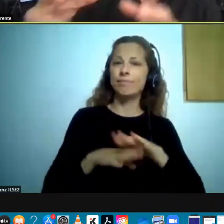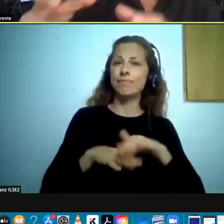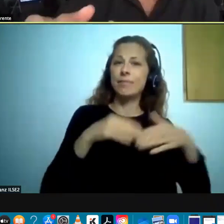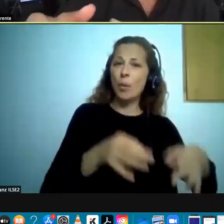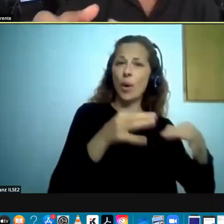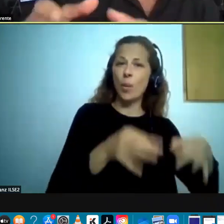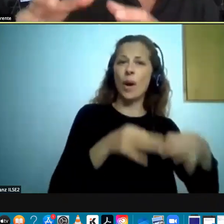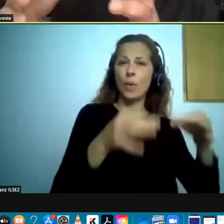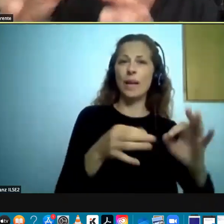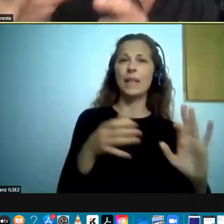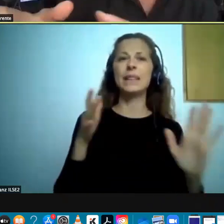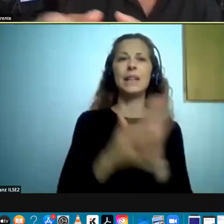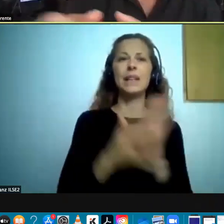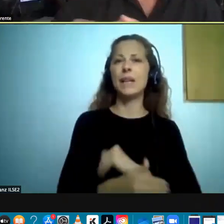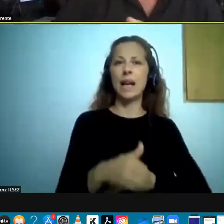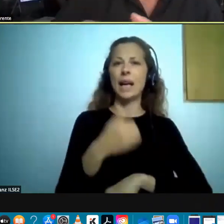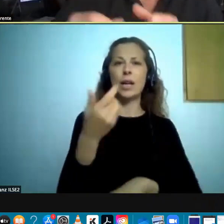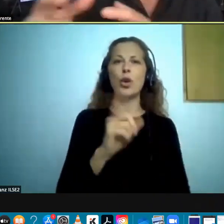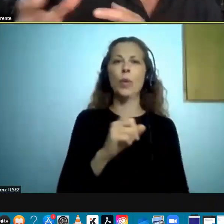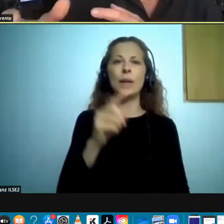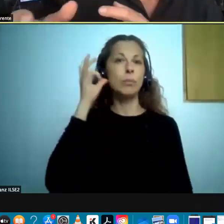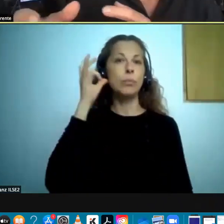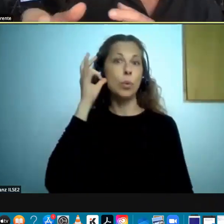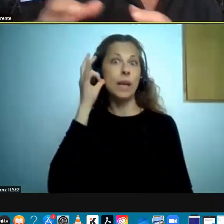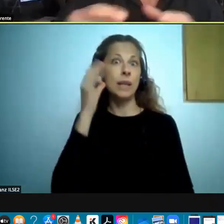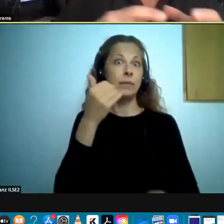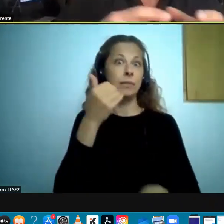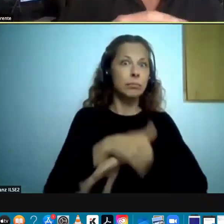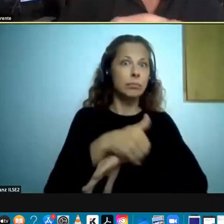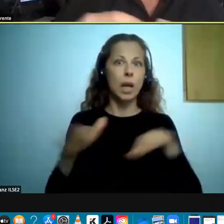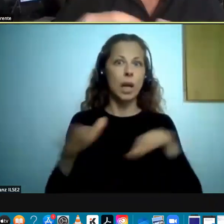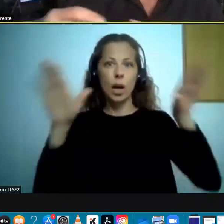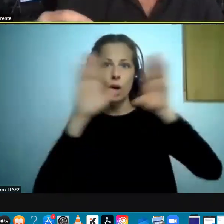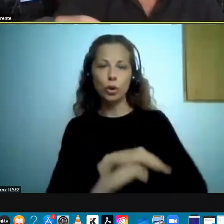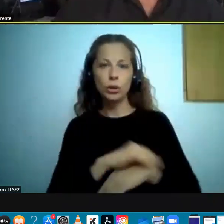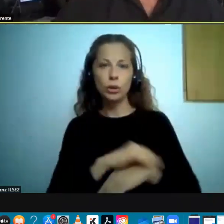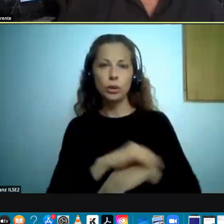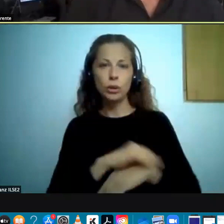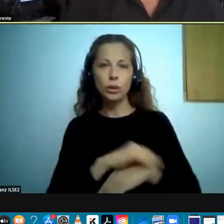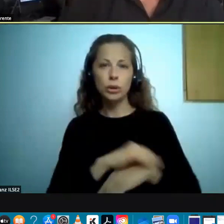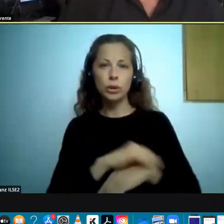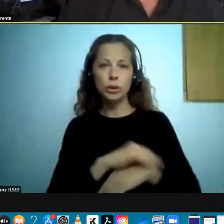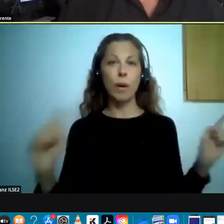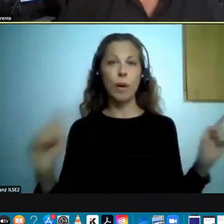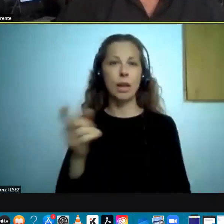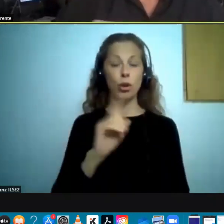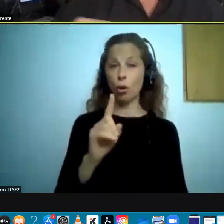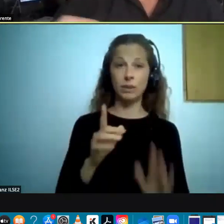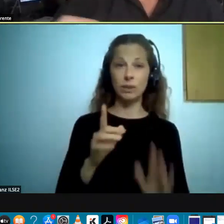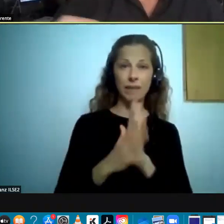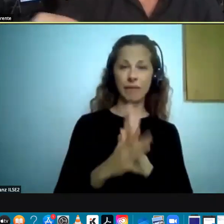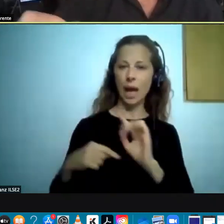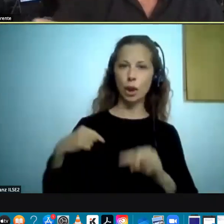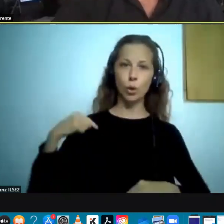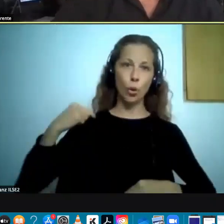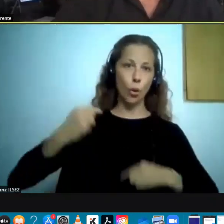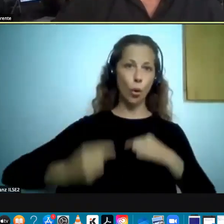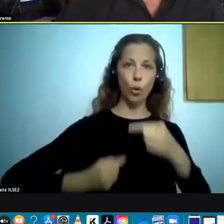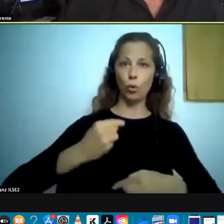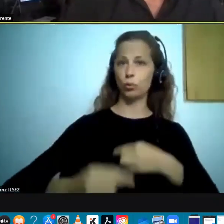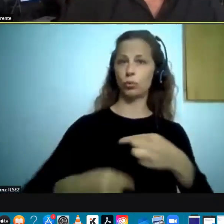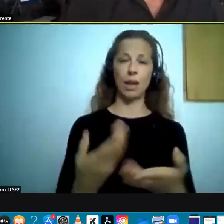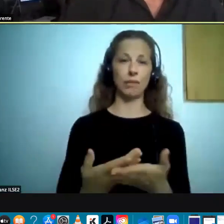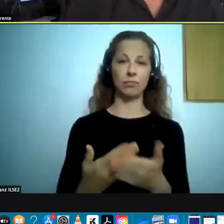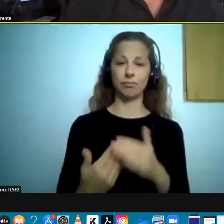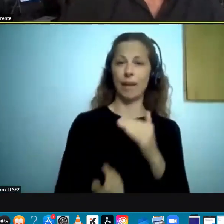asaltadas en una calle oscura una noche de invierno, sino que es una violencia cotidiana, una violencia del día a